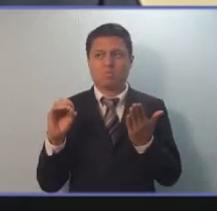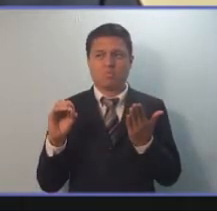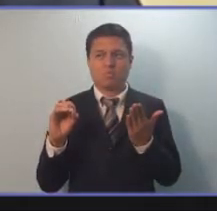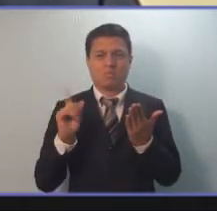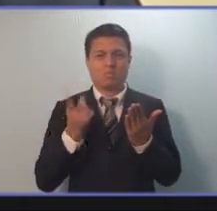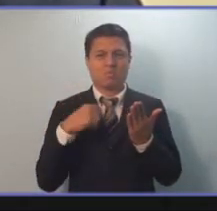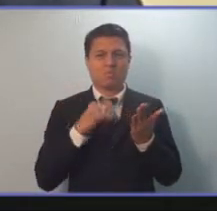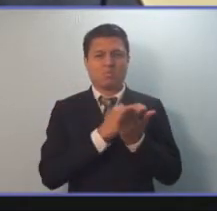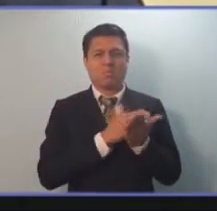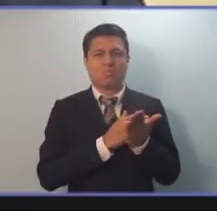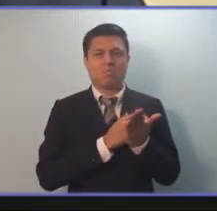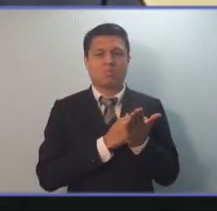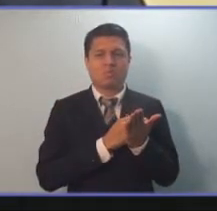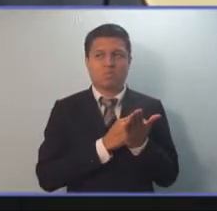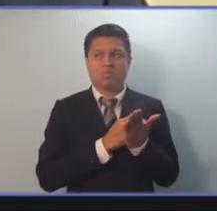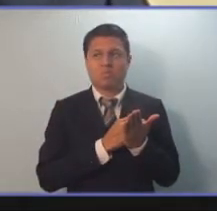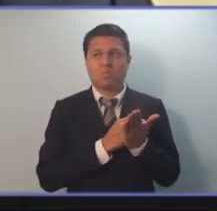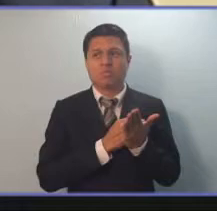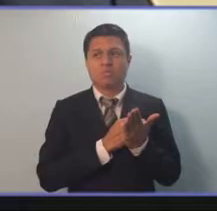ausente.